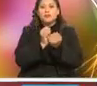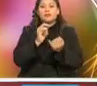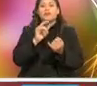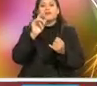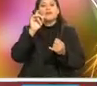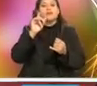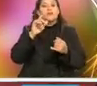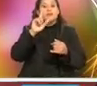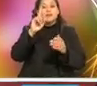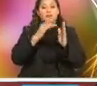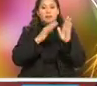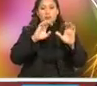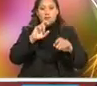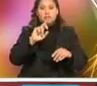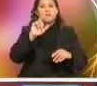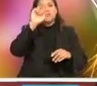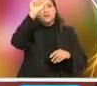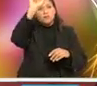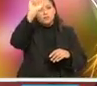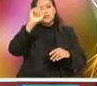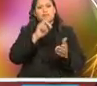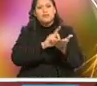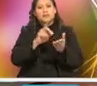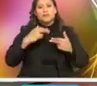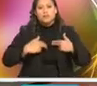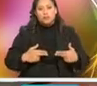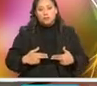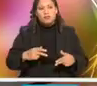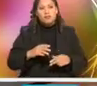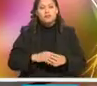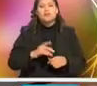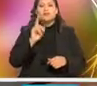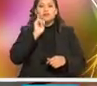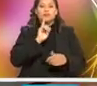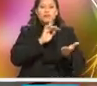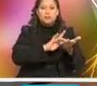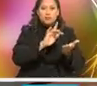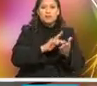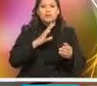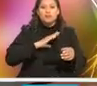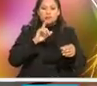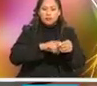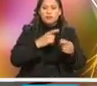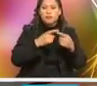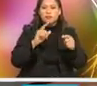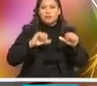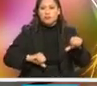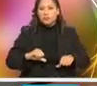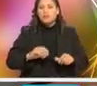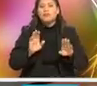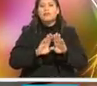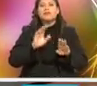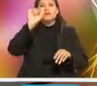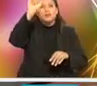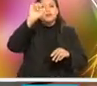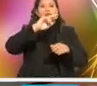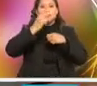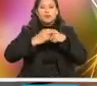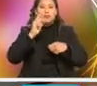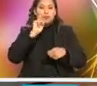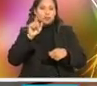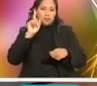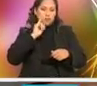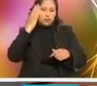en pro de los derechos humanos y como activista profeminista participó en varias organizaciones como el Movimiento Nacional de Mujeres, del que fue una de